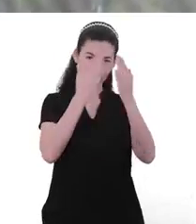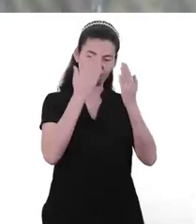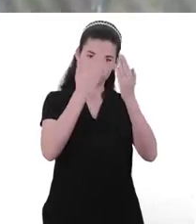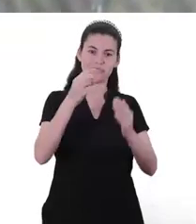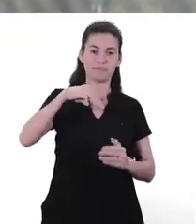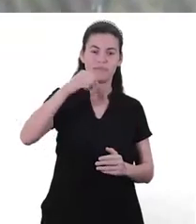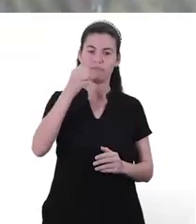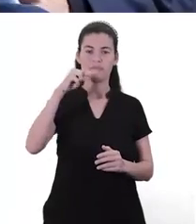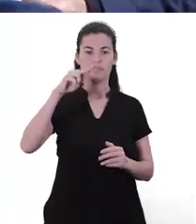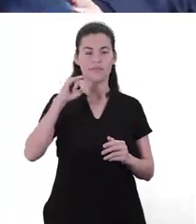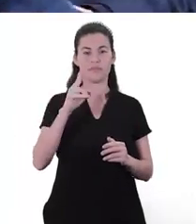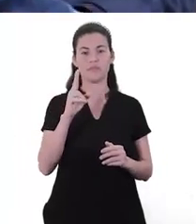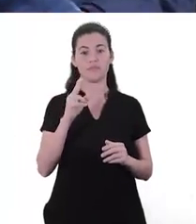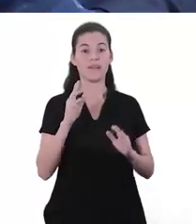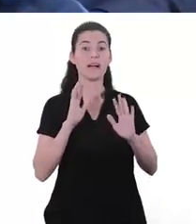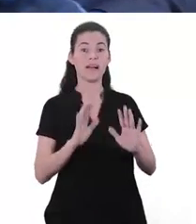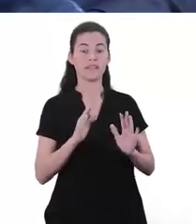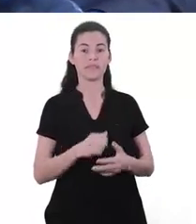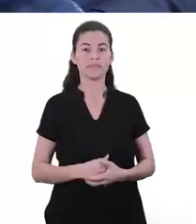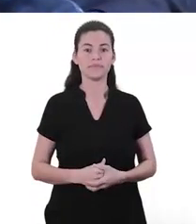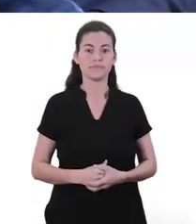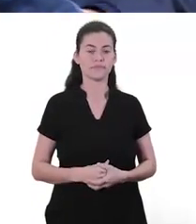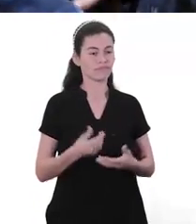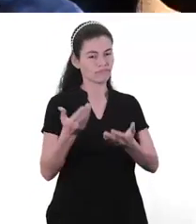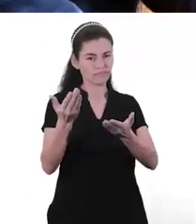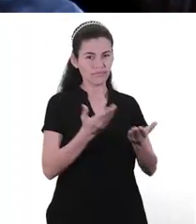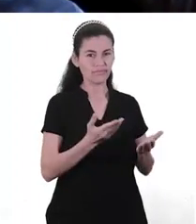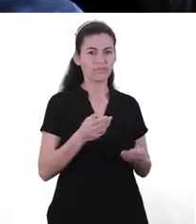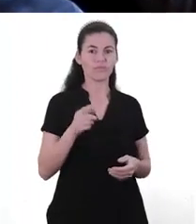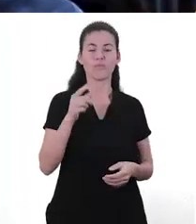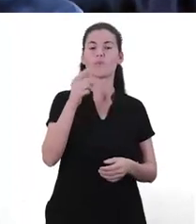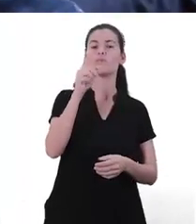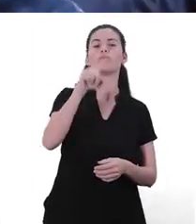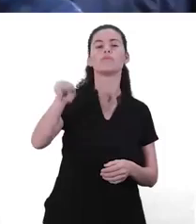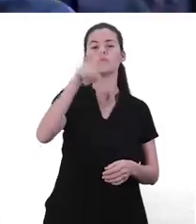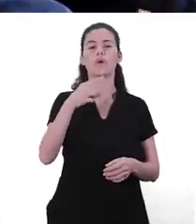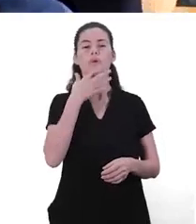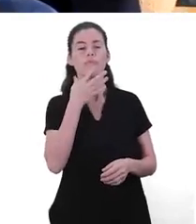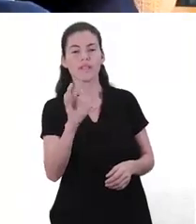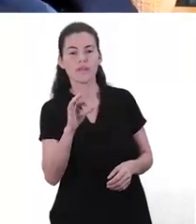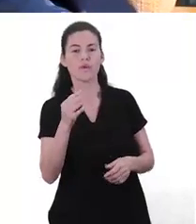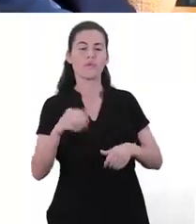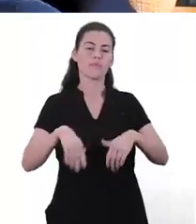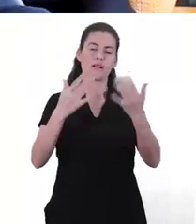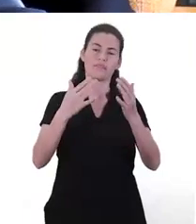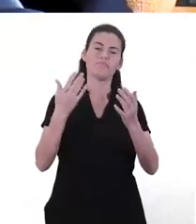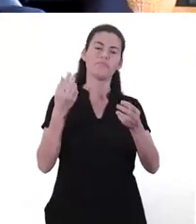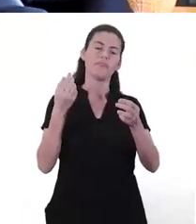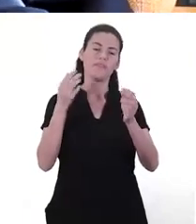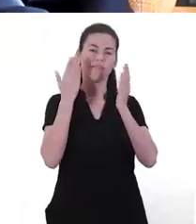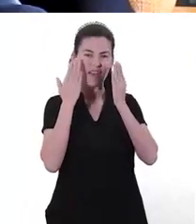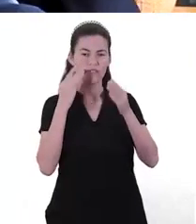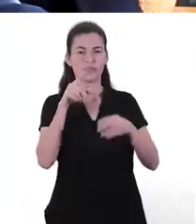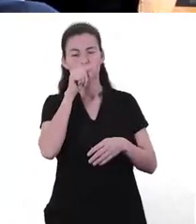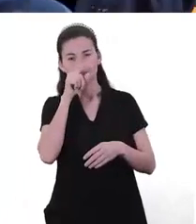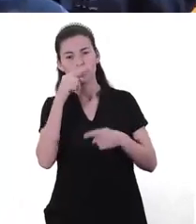okay, gracias a vos, doctor. Bueno, y a la gente también, Manuel, le invitamos a que todos los comentarios, preguntas que tengan a través de todas las redes sociales de